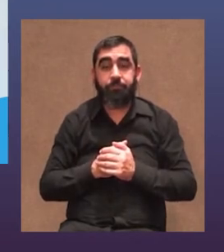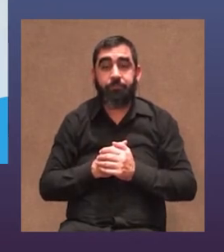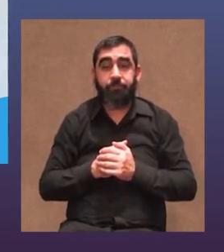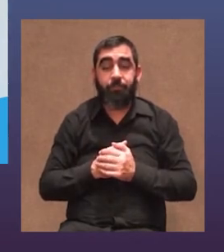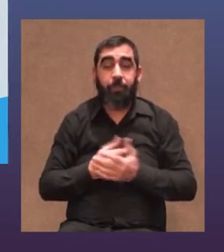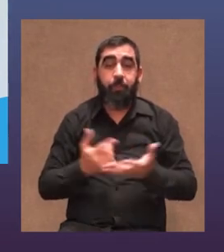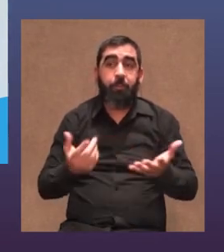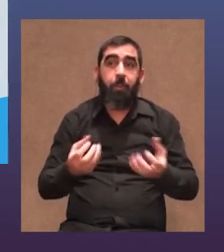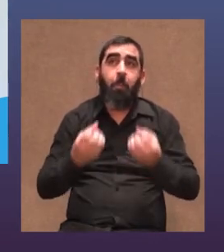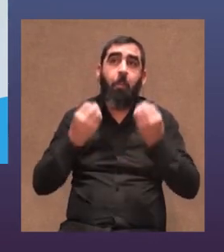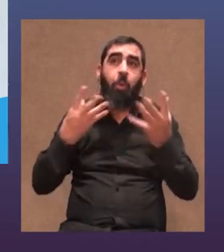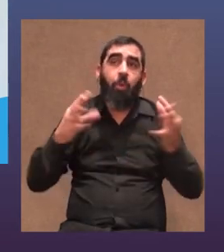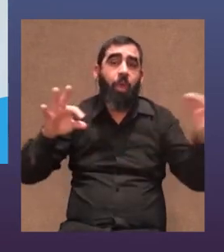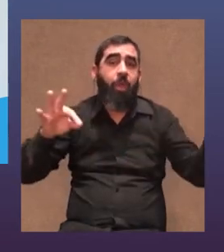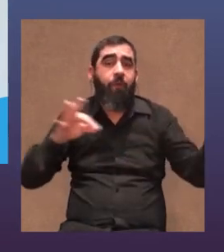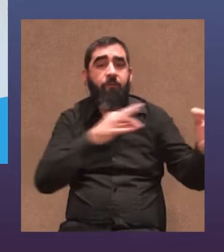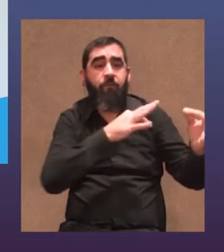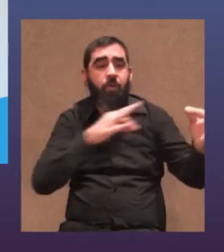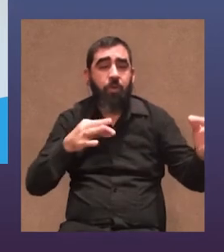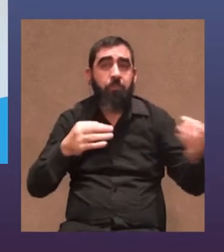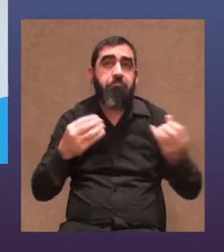¿por qué el violín?